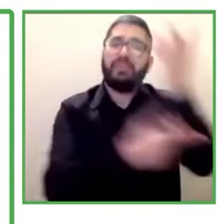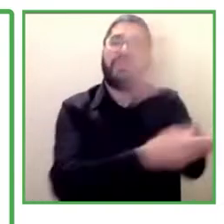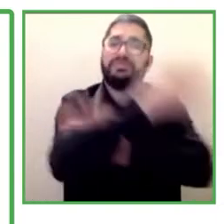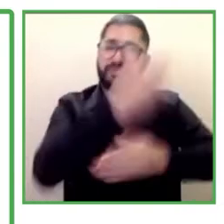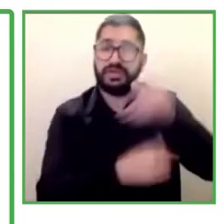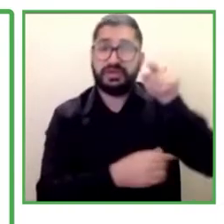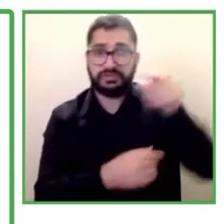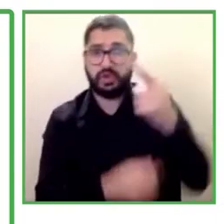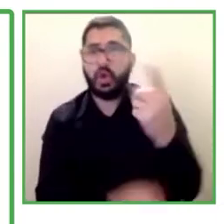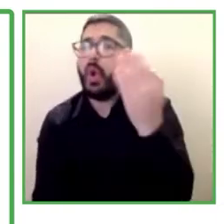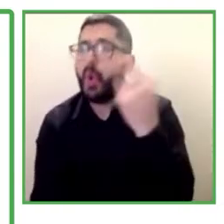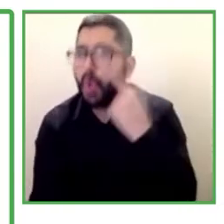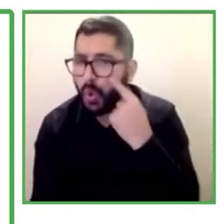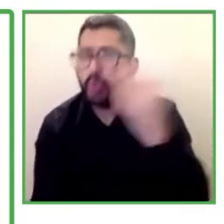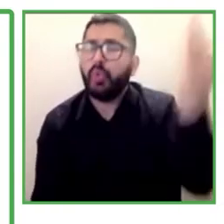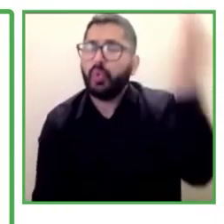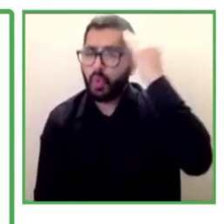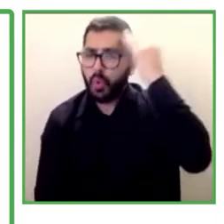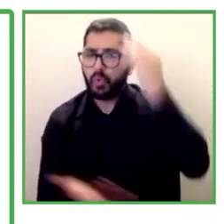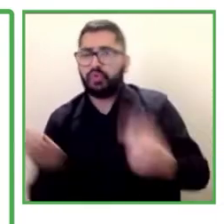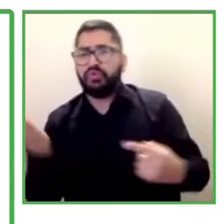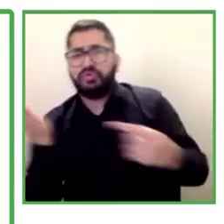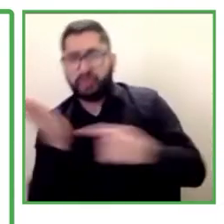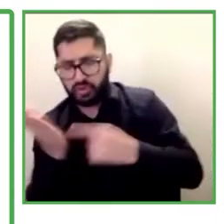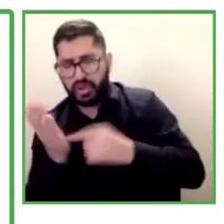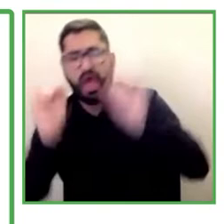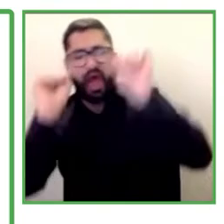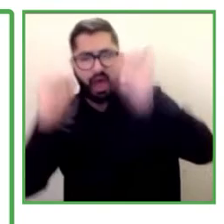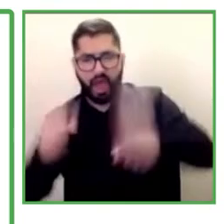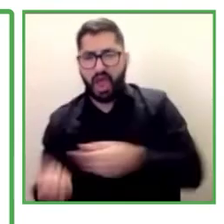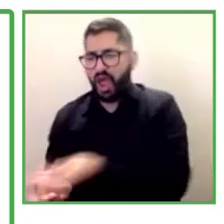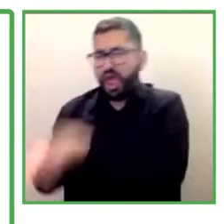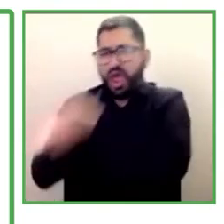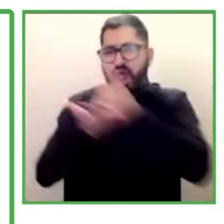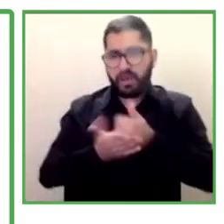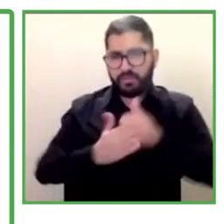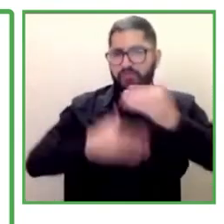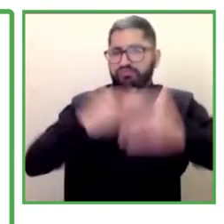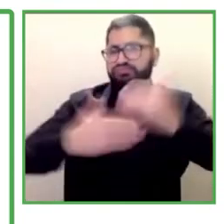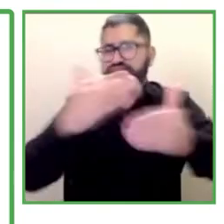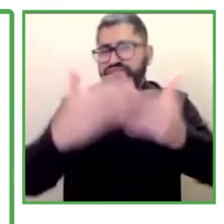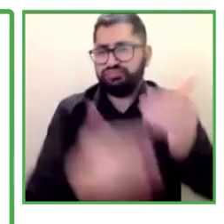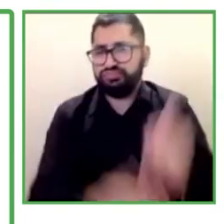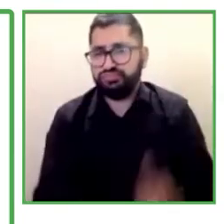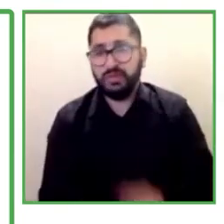puedan hacer una mejor incidencia en política pública. Muchas gracias a todos.